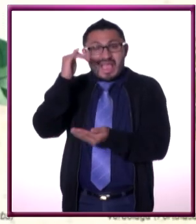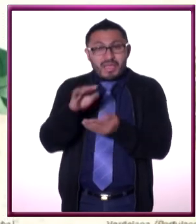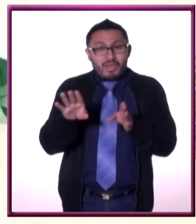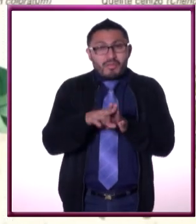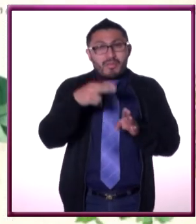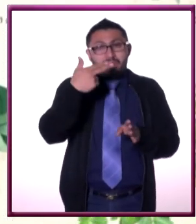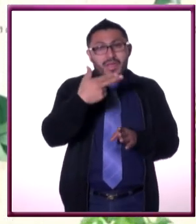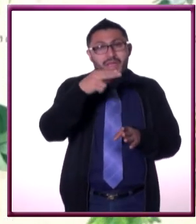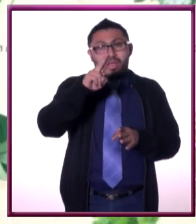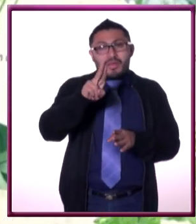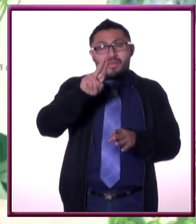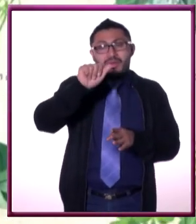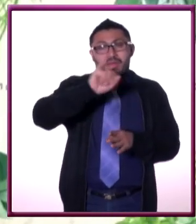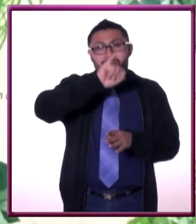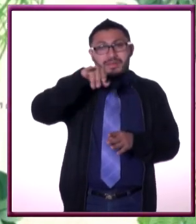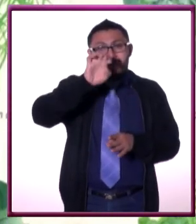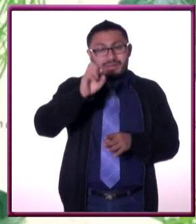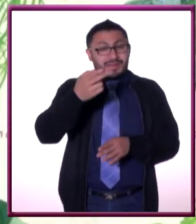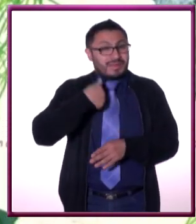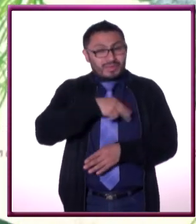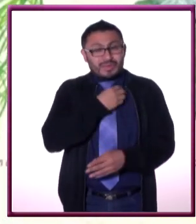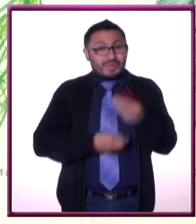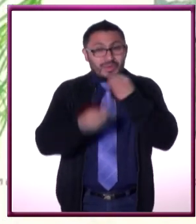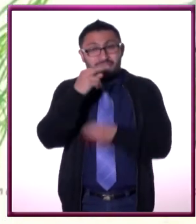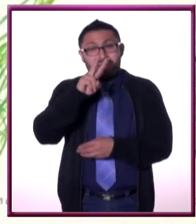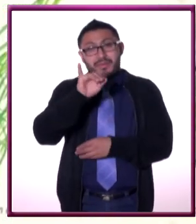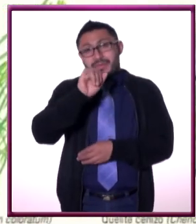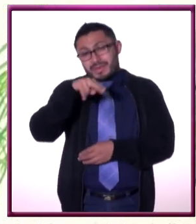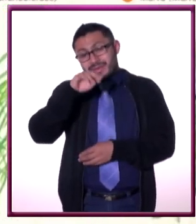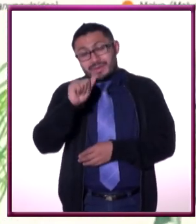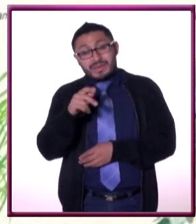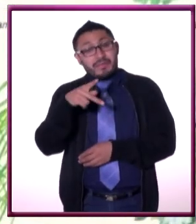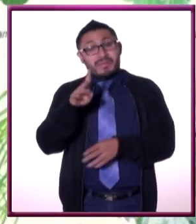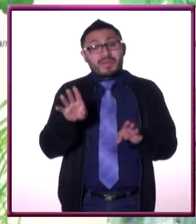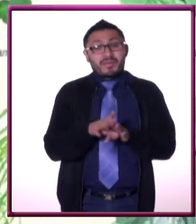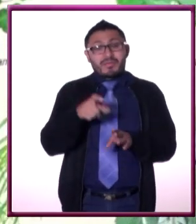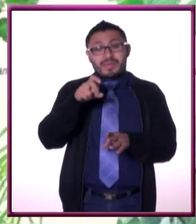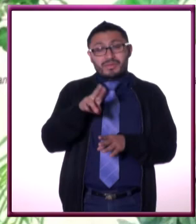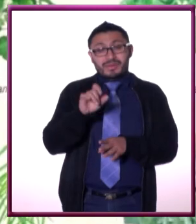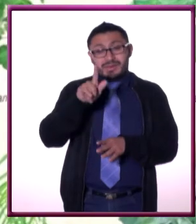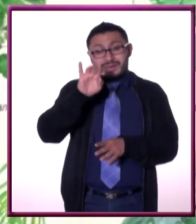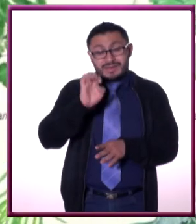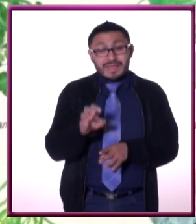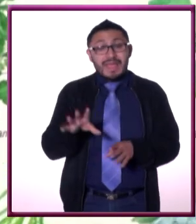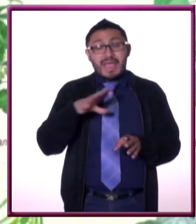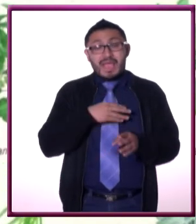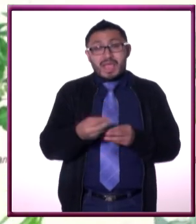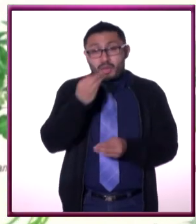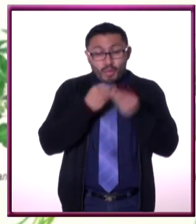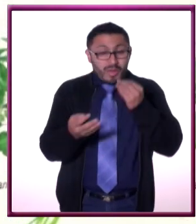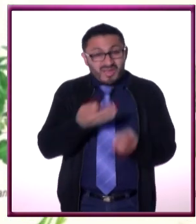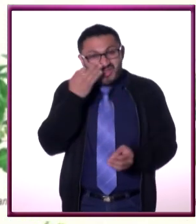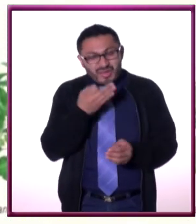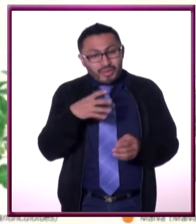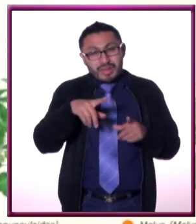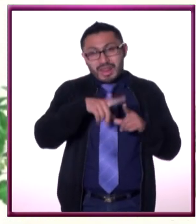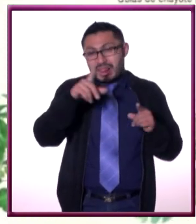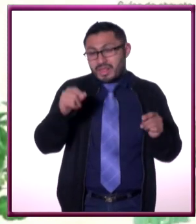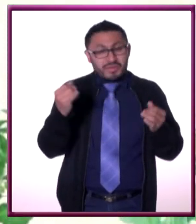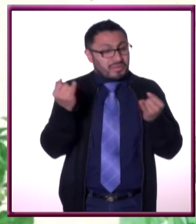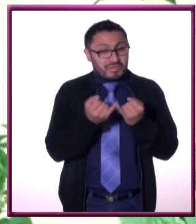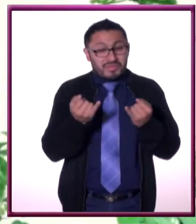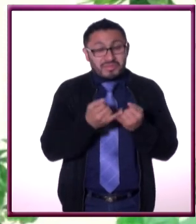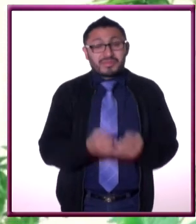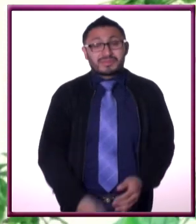Como el guaje, que el guaje comemos generalmente la vaina, Ujú. pero como quelite se come el botón floral y las hojas tiernas